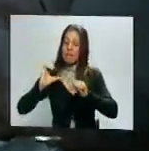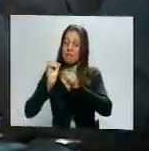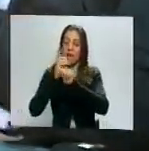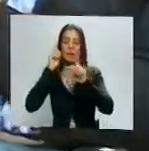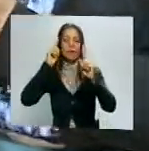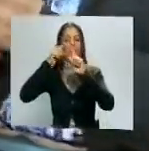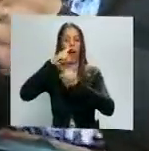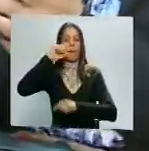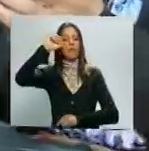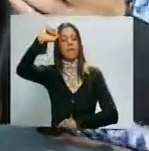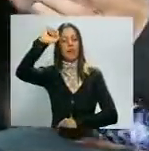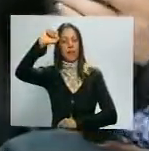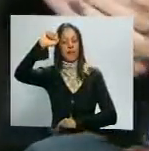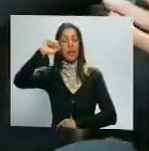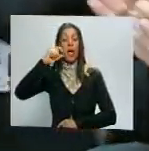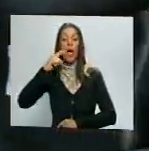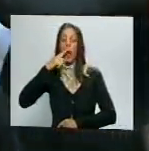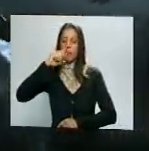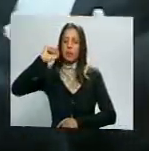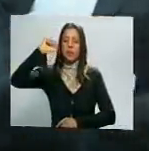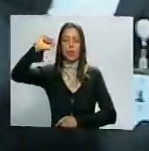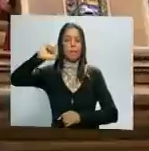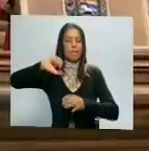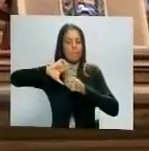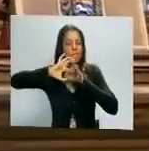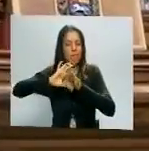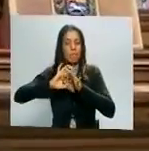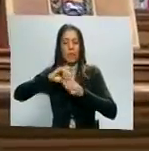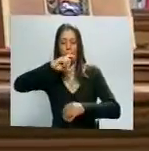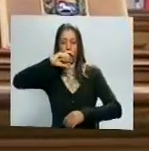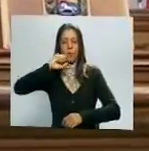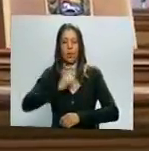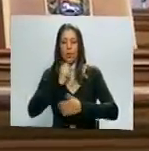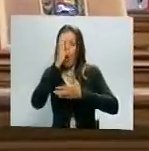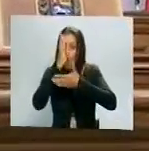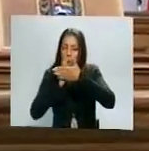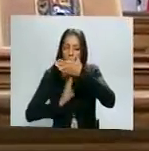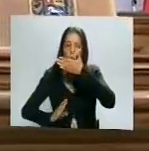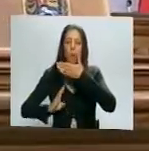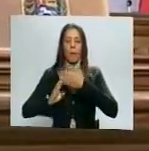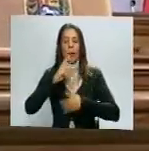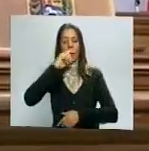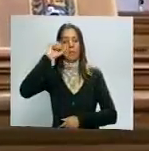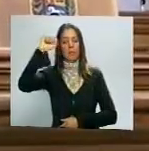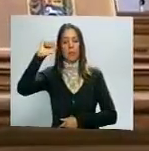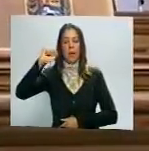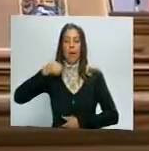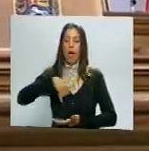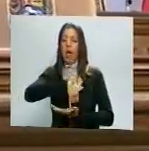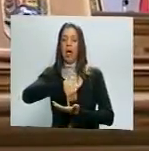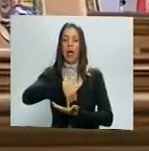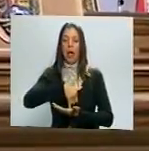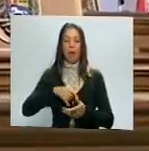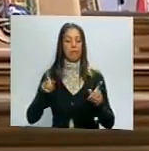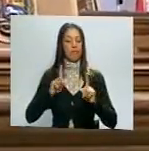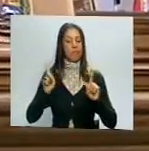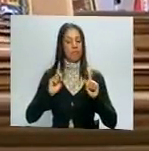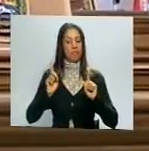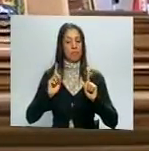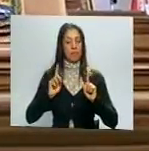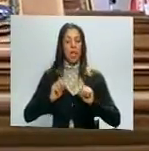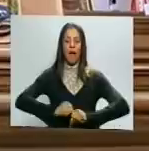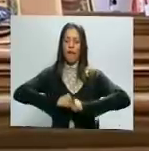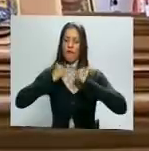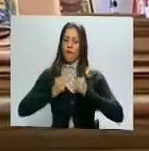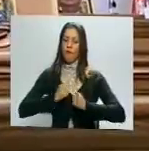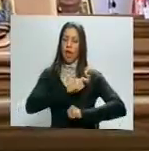allá. Está restiado, es humilde, no se deja doblegar, es